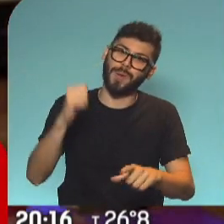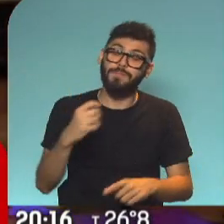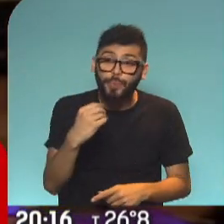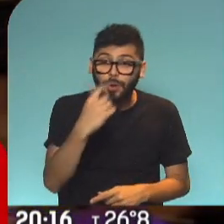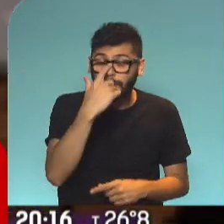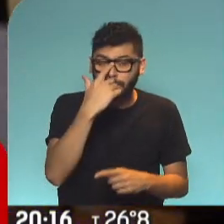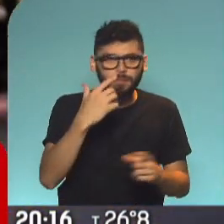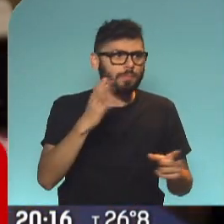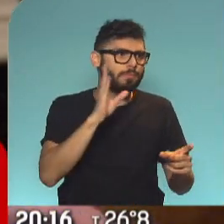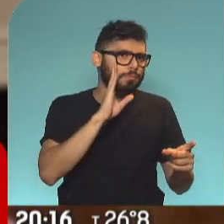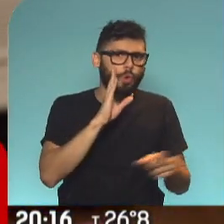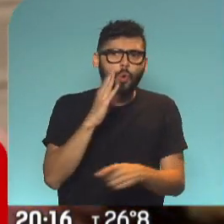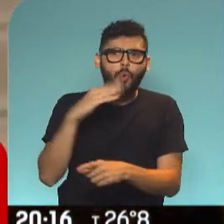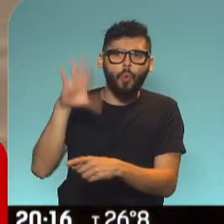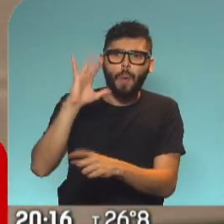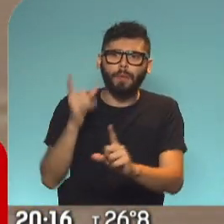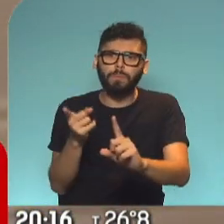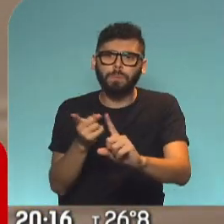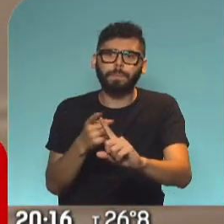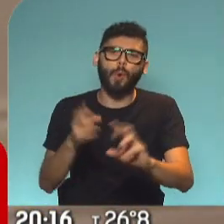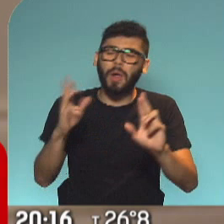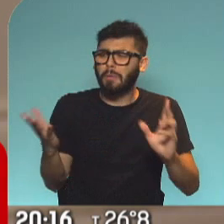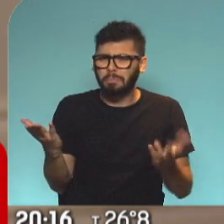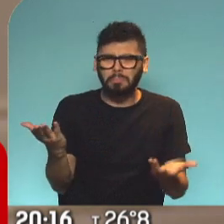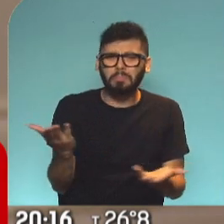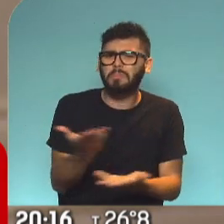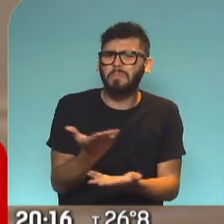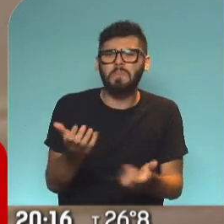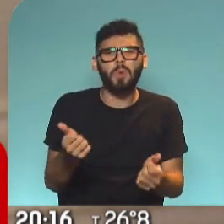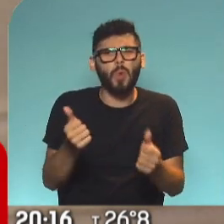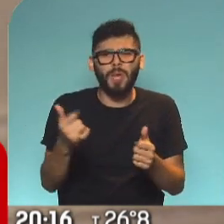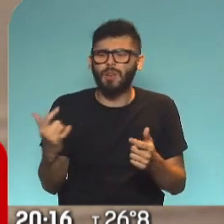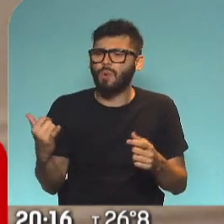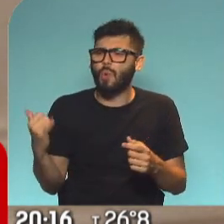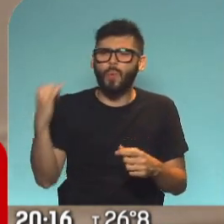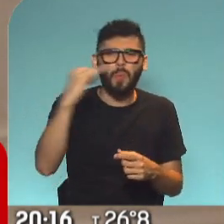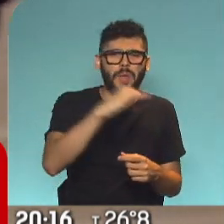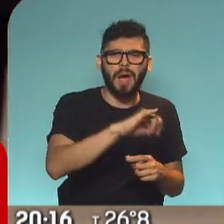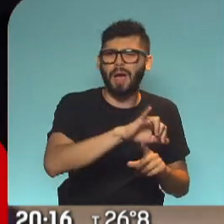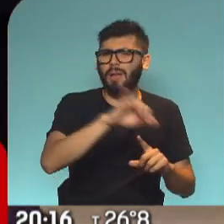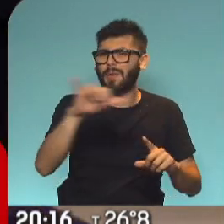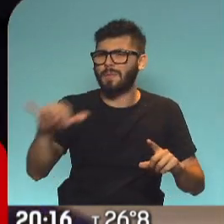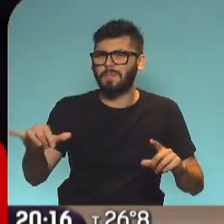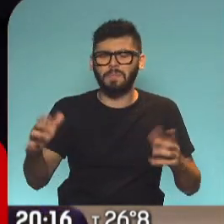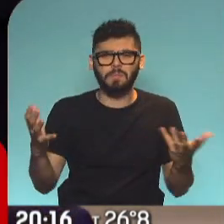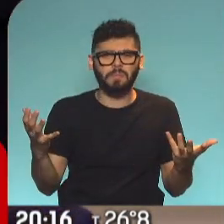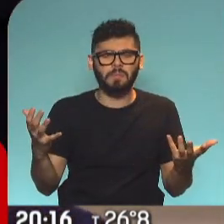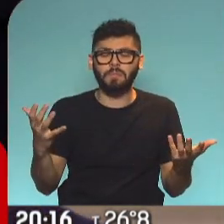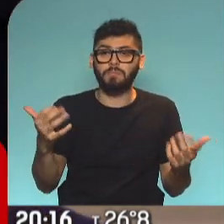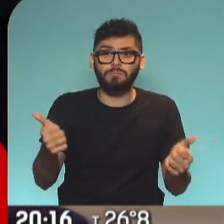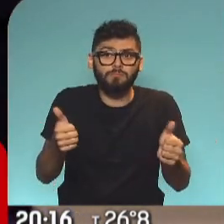relaciones como llegaron a tener muy lindas, muy buenas, de viajes, de instauración de líneas aéreas, y